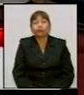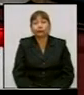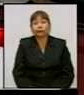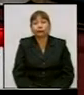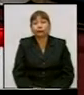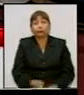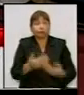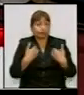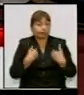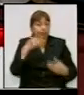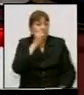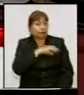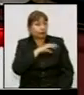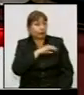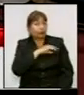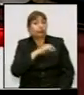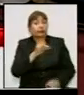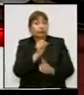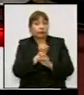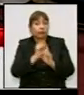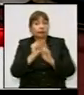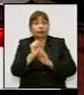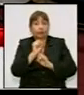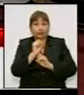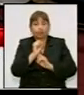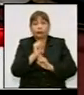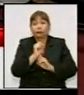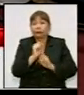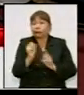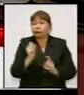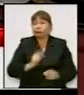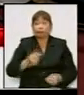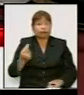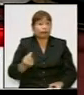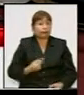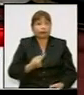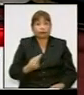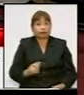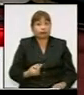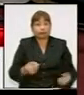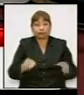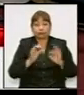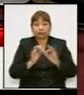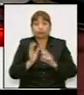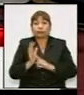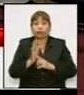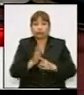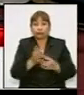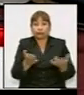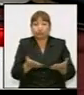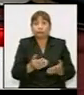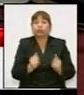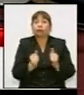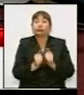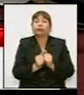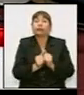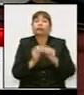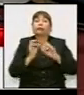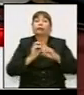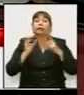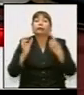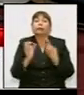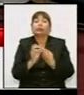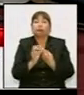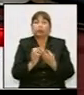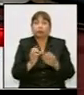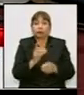tiene beneficio social para el país. Sabemos que la Fuerza Aérea no es la única que va a ser a la frente de esto, tiene que integrarse una comunidad